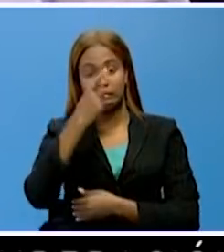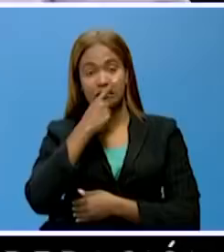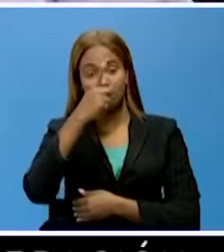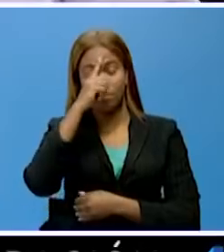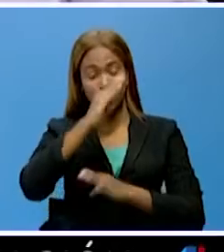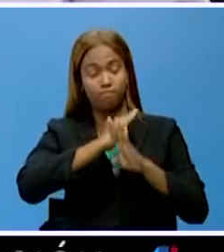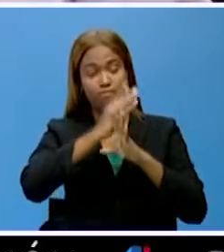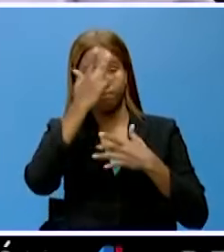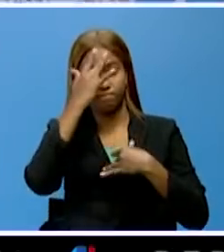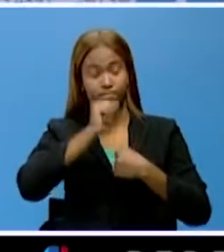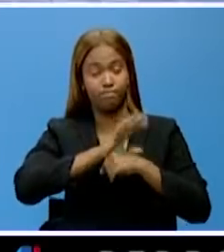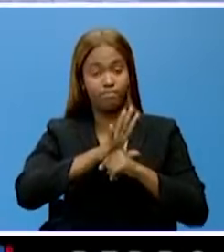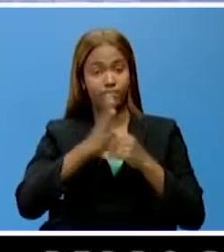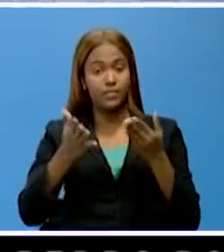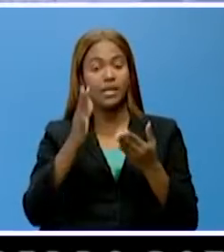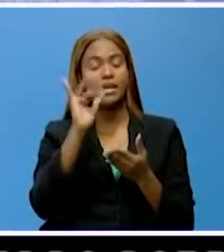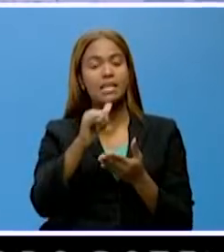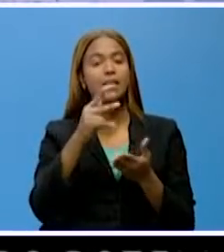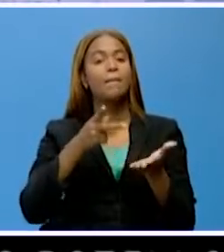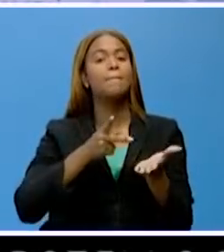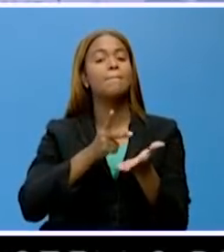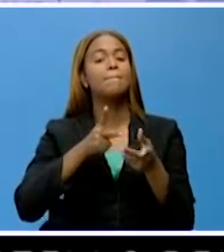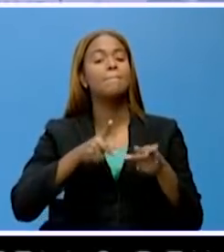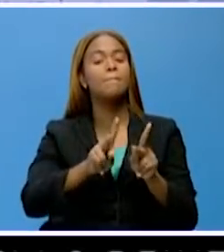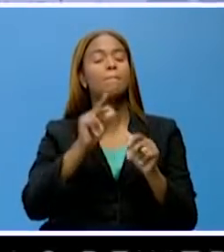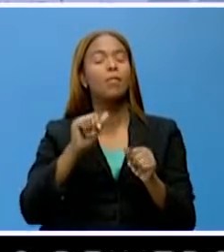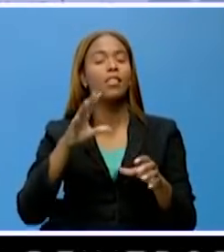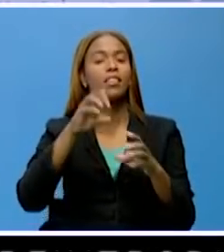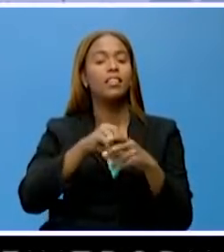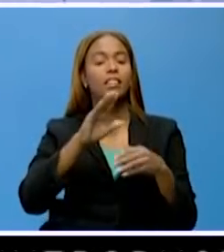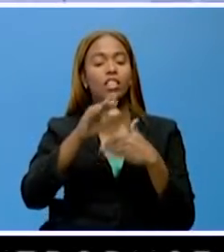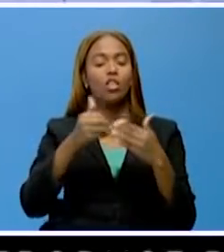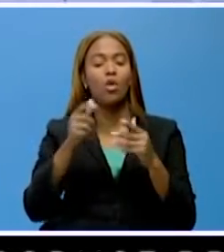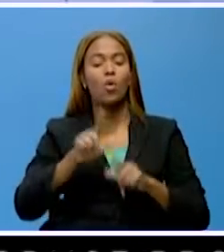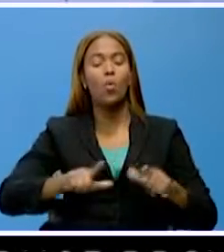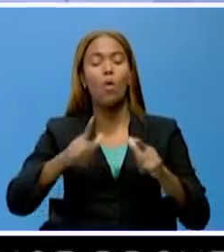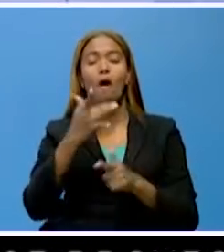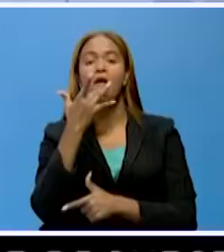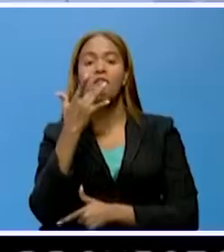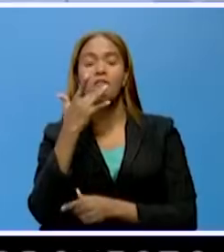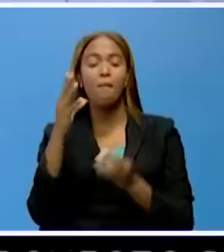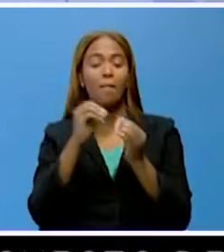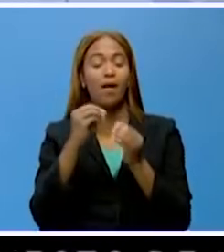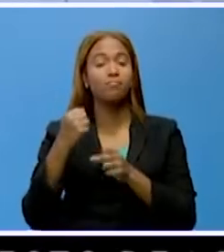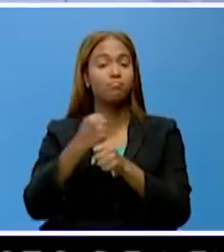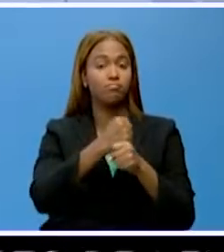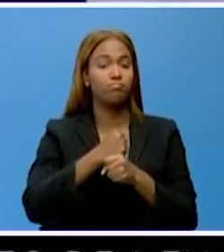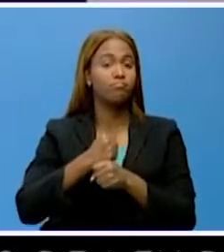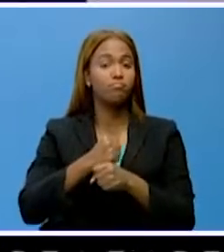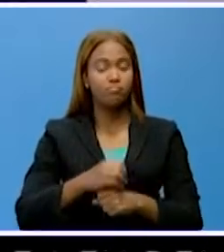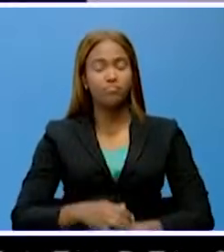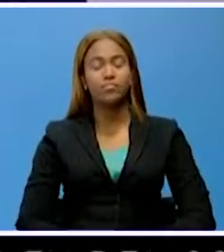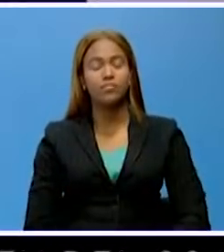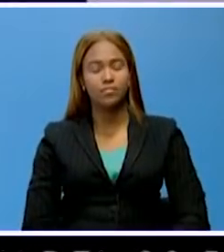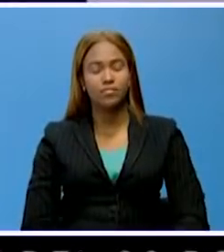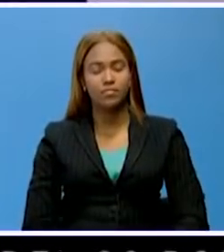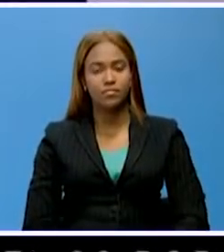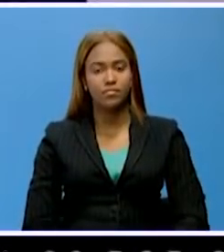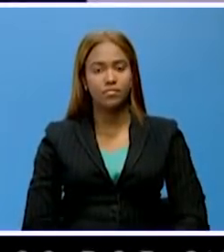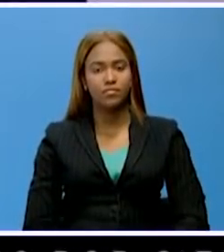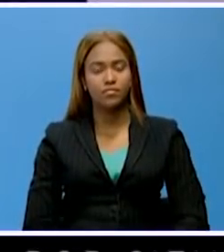del COVID-19 es lo que le permite estar dentro de los destinos turísticos más seguros. El mes de